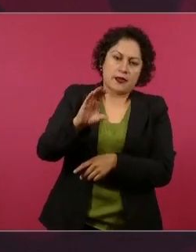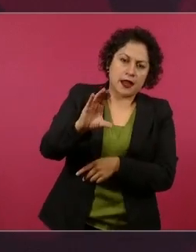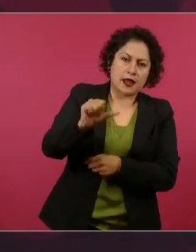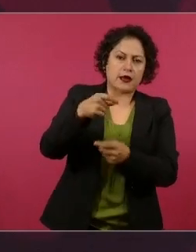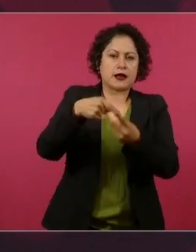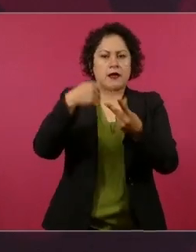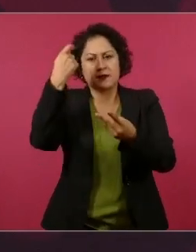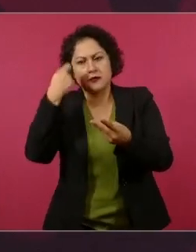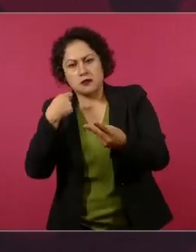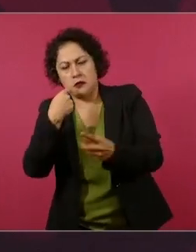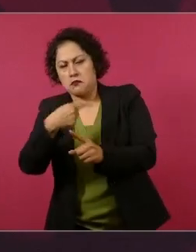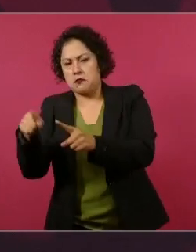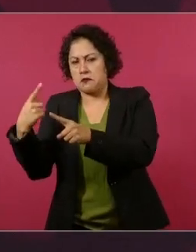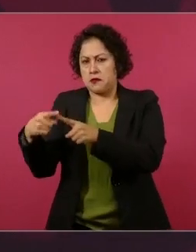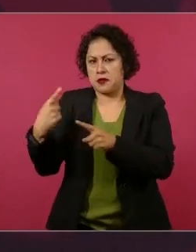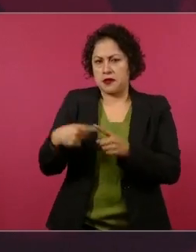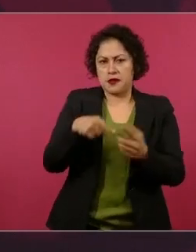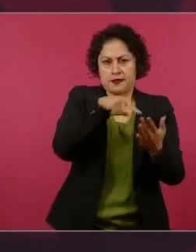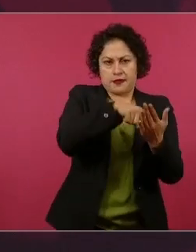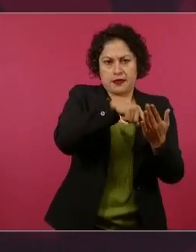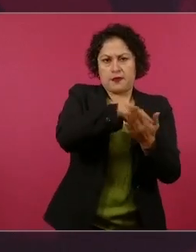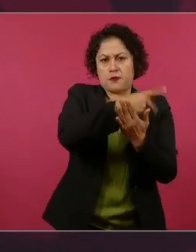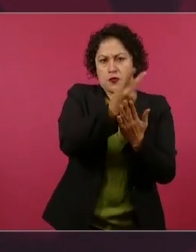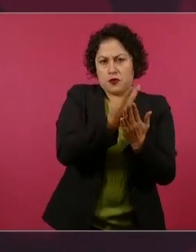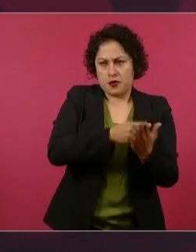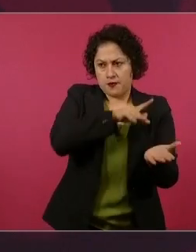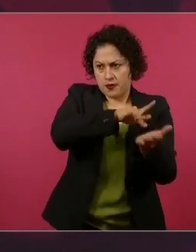Bienestar, sin intermediarios.